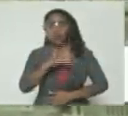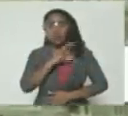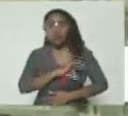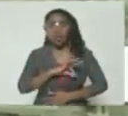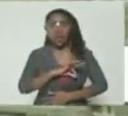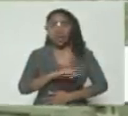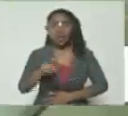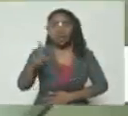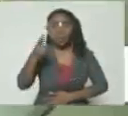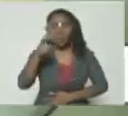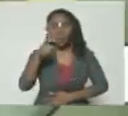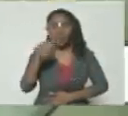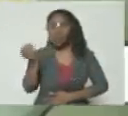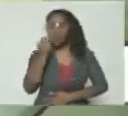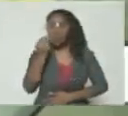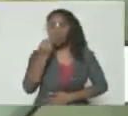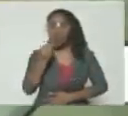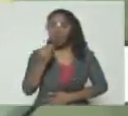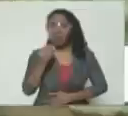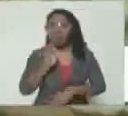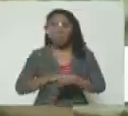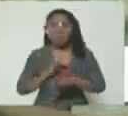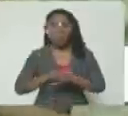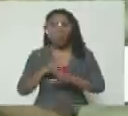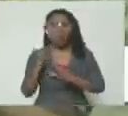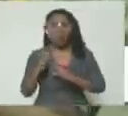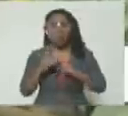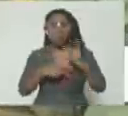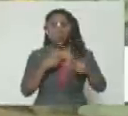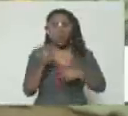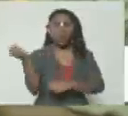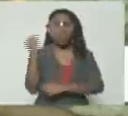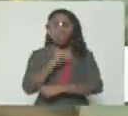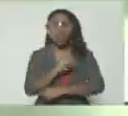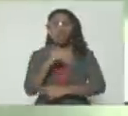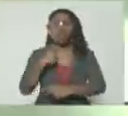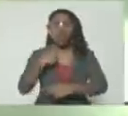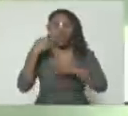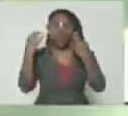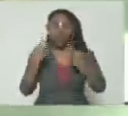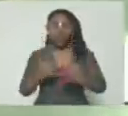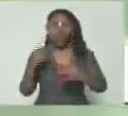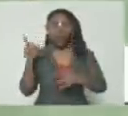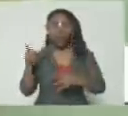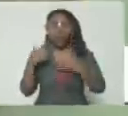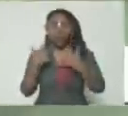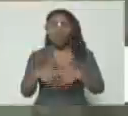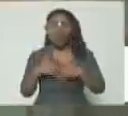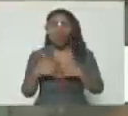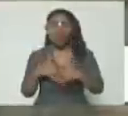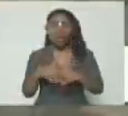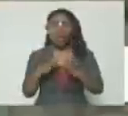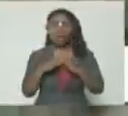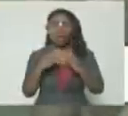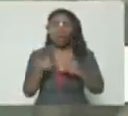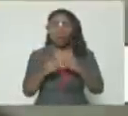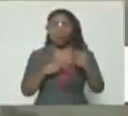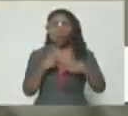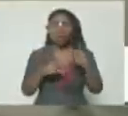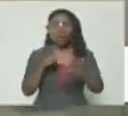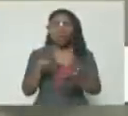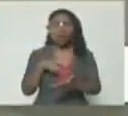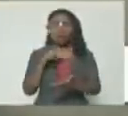la seguridad agroalimentaria. Porque producir es vencer, presidente, y estoy seguro que con esta empresa y todos los productores